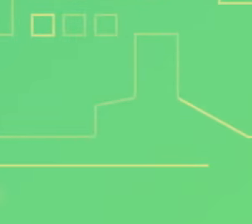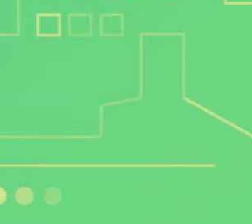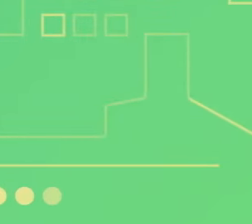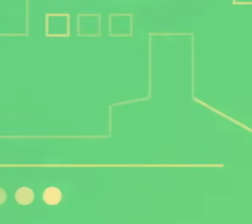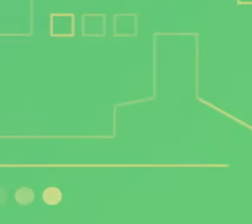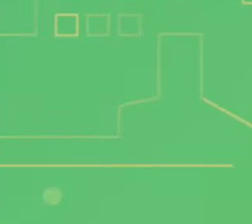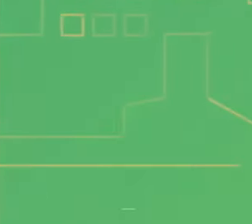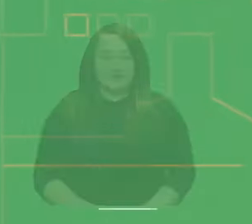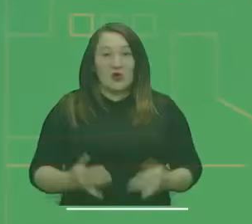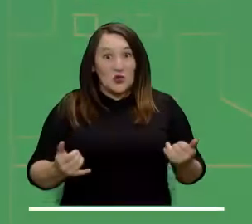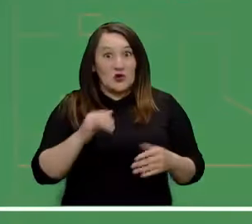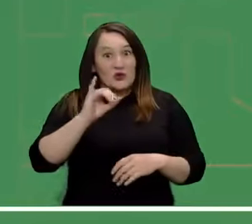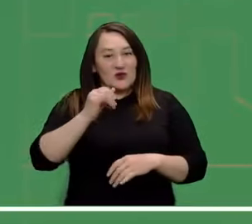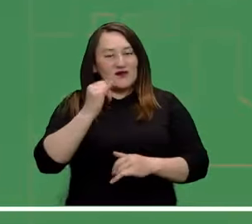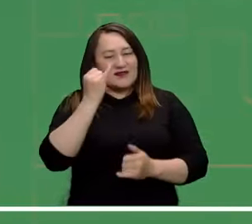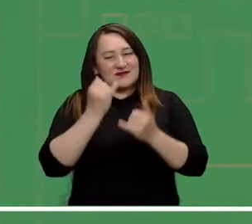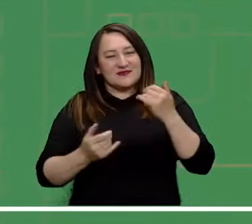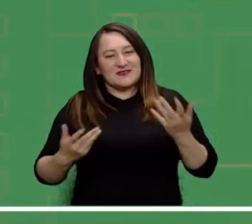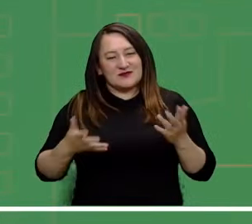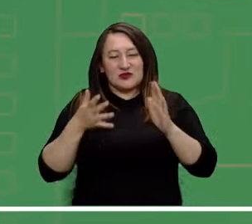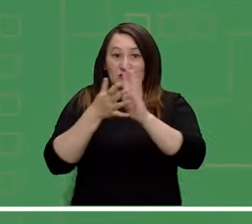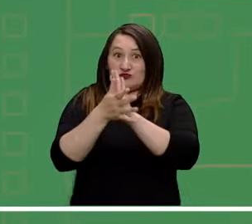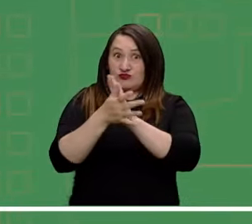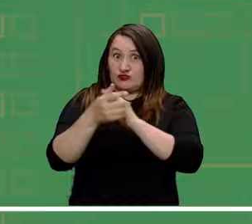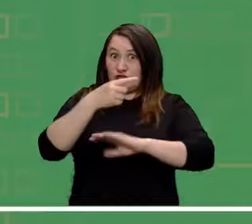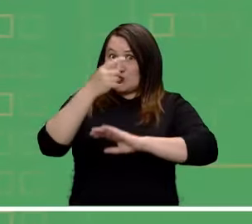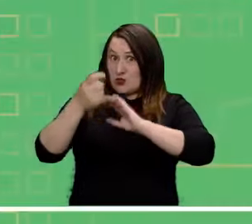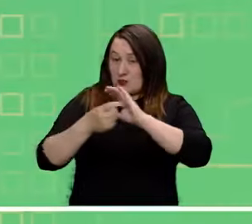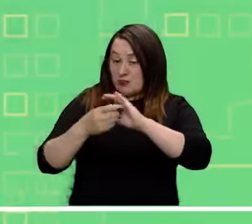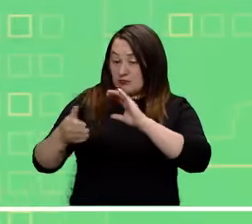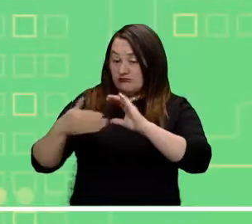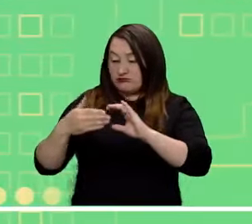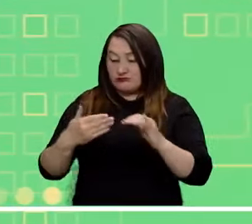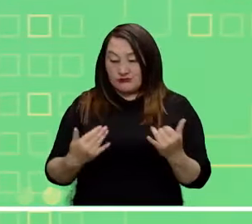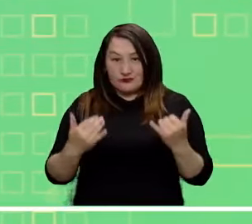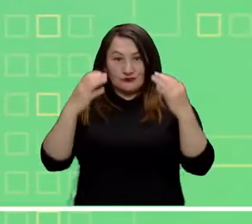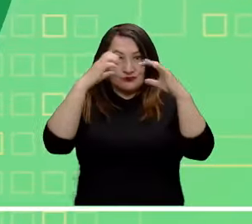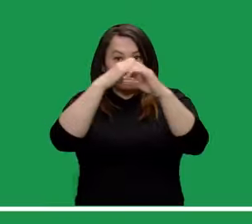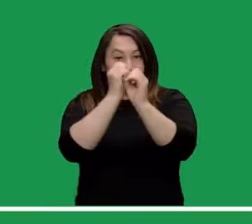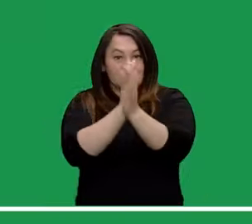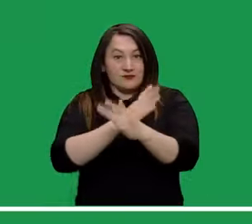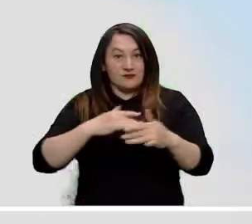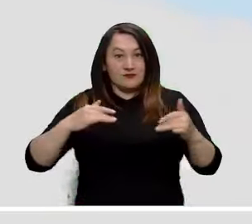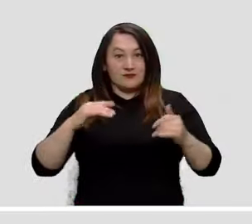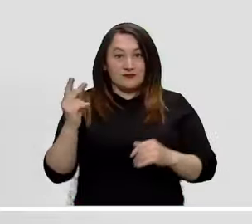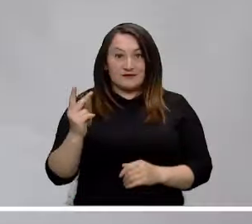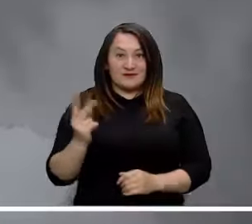Finalizamos este jueves con el pronóstico para la noche de hoy y la madrugada del viernes.